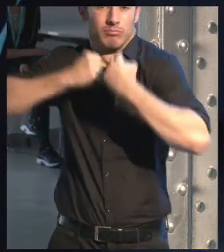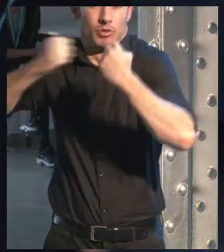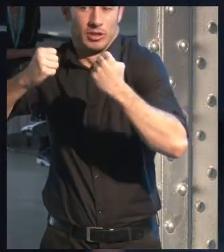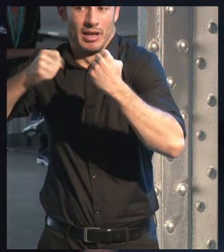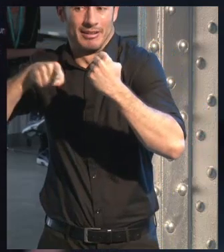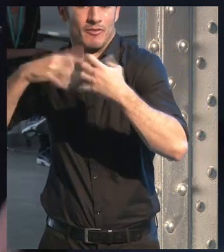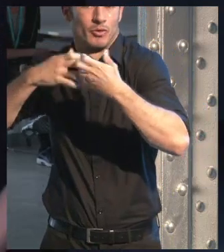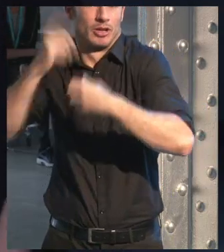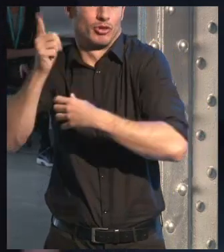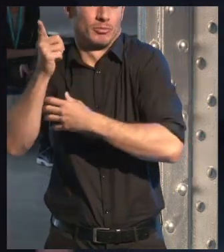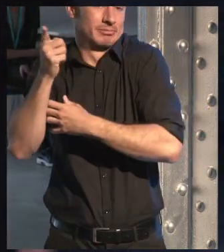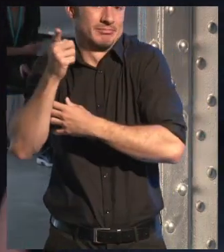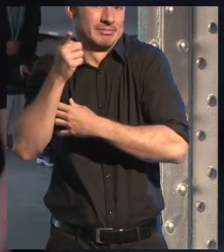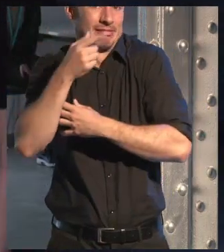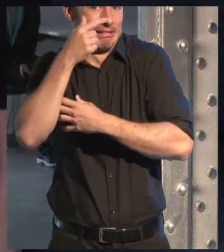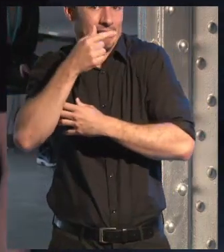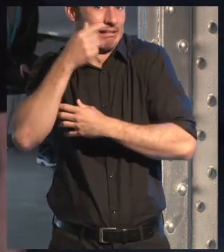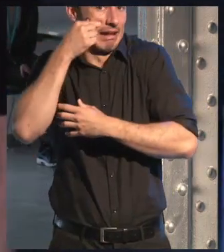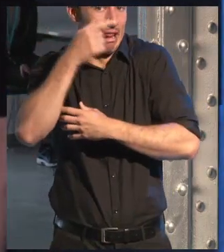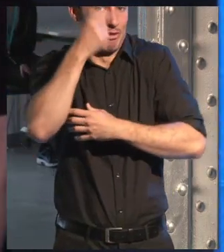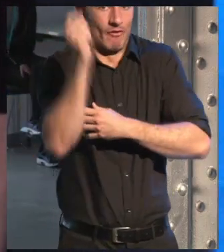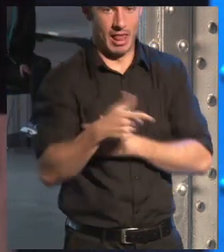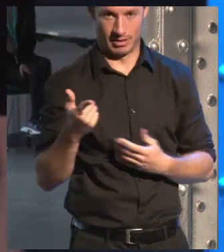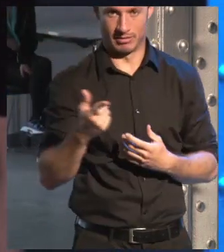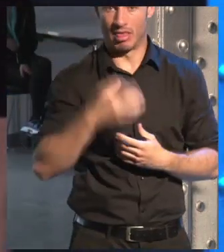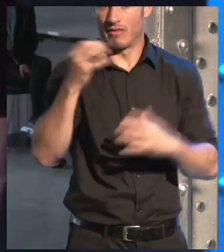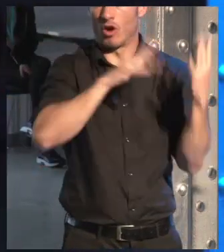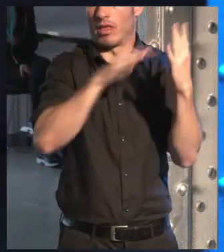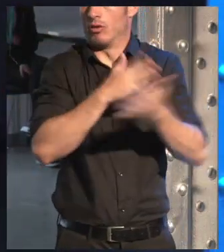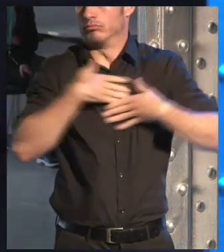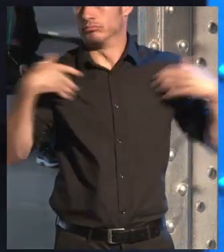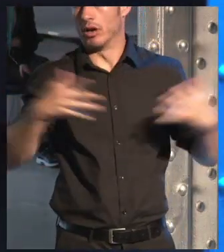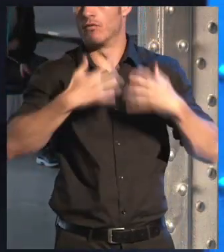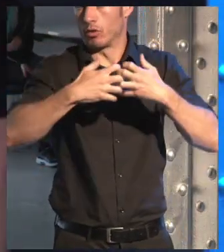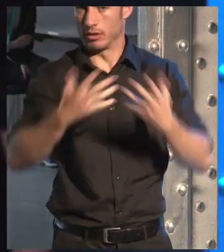que optimizarlo para que vaya en todas. Os voy a enseñar algunas imágenes aquí